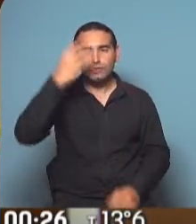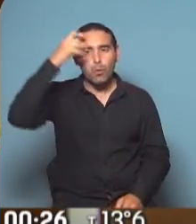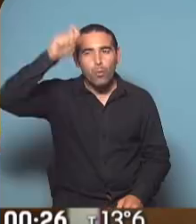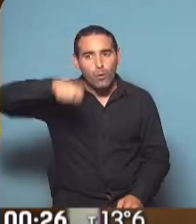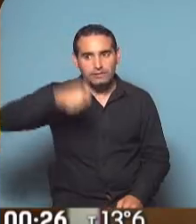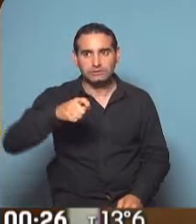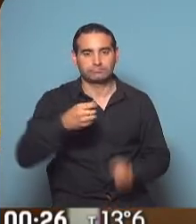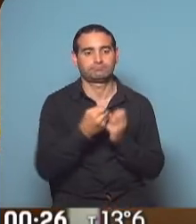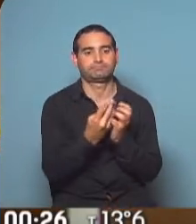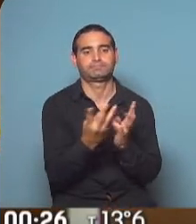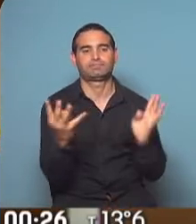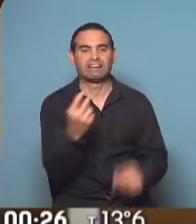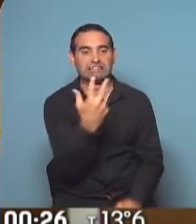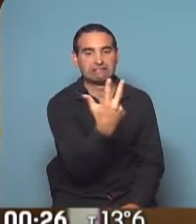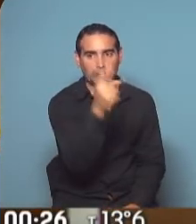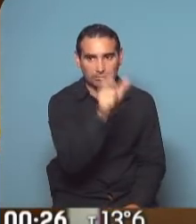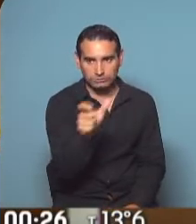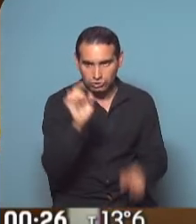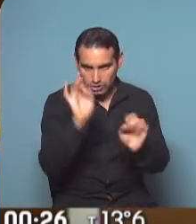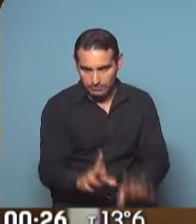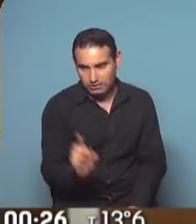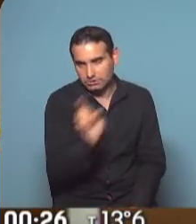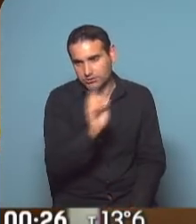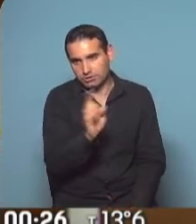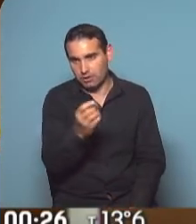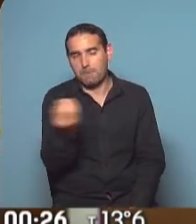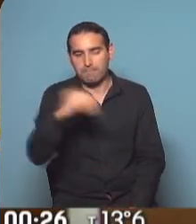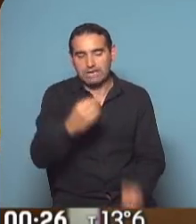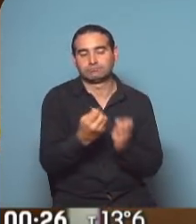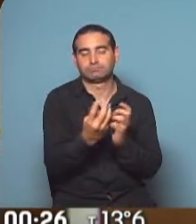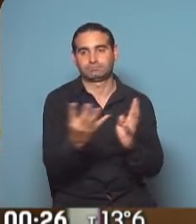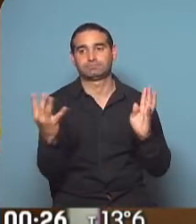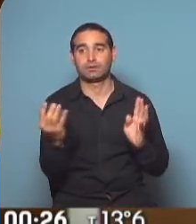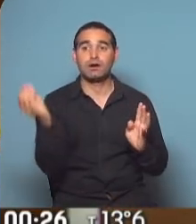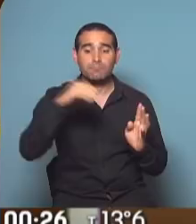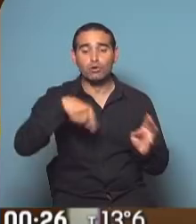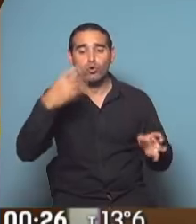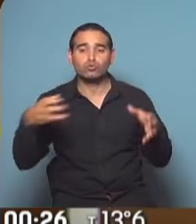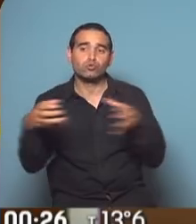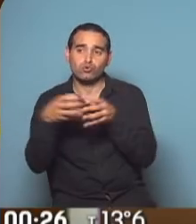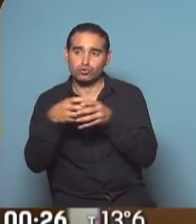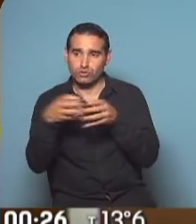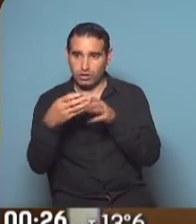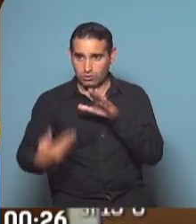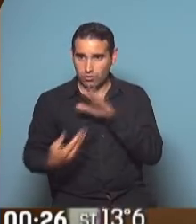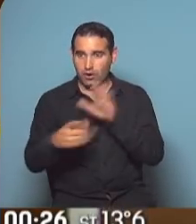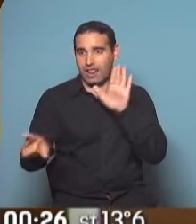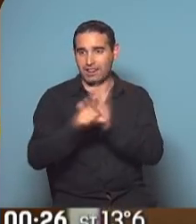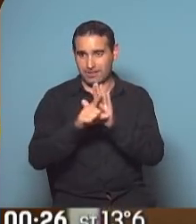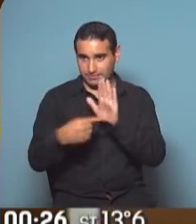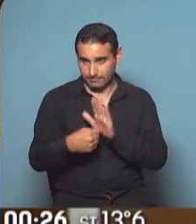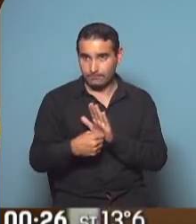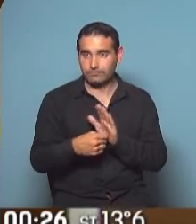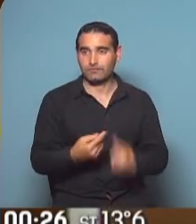porque no puede depender de tres personas que es lo que domina hoy en día la corte y por otro lado el consejo de la magistratura que darle una ley que tenga el